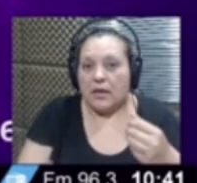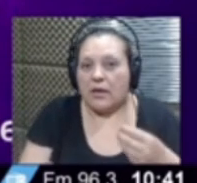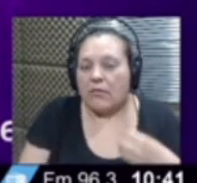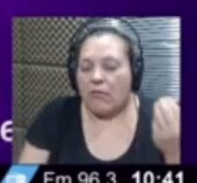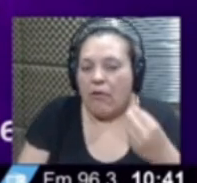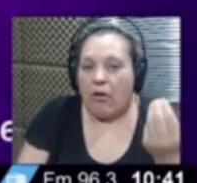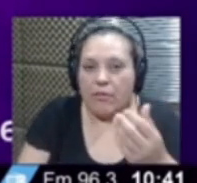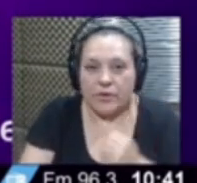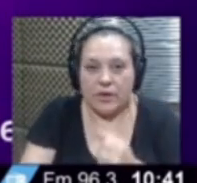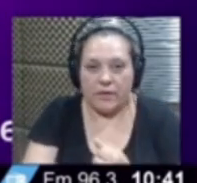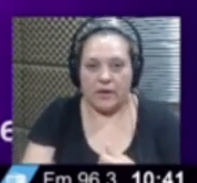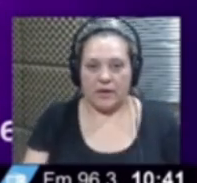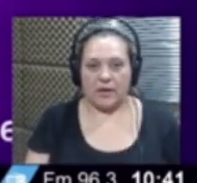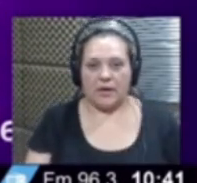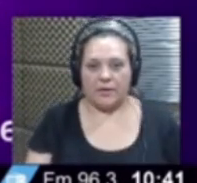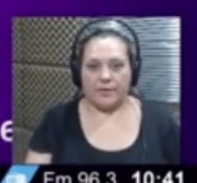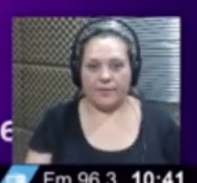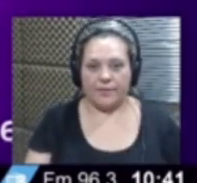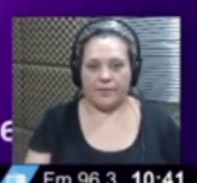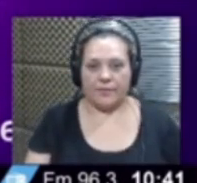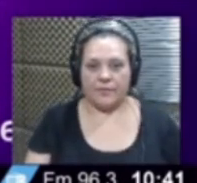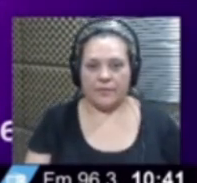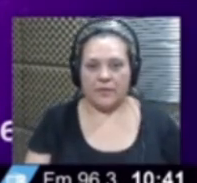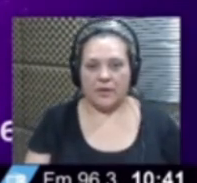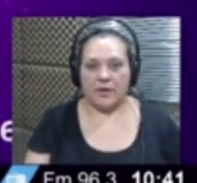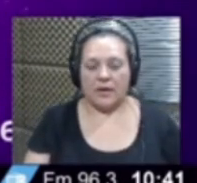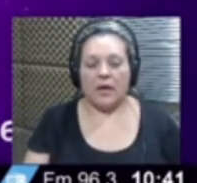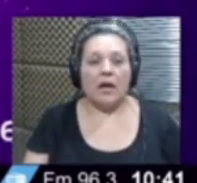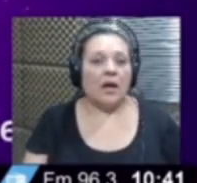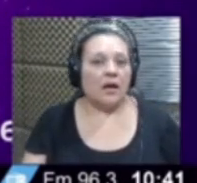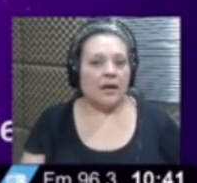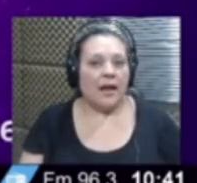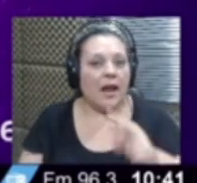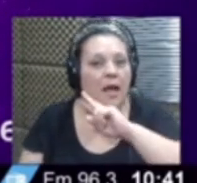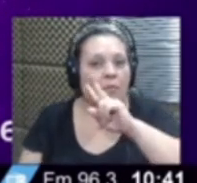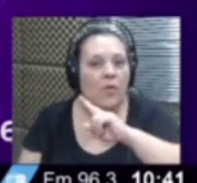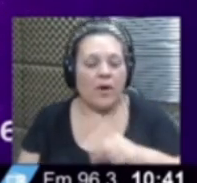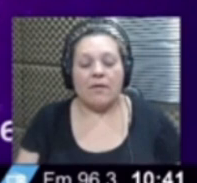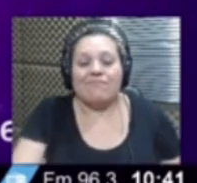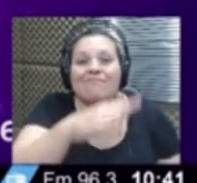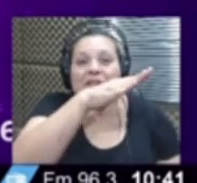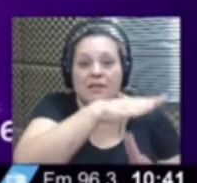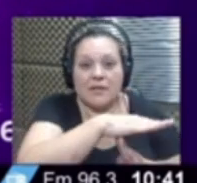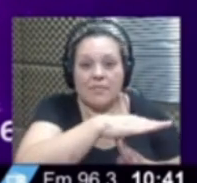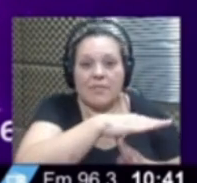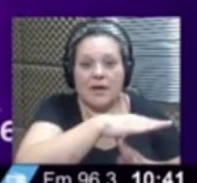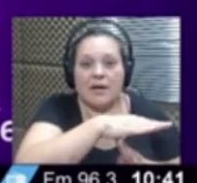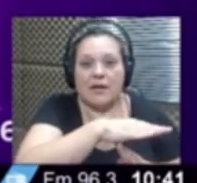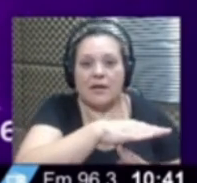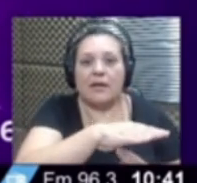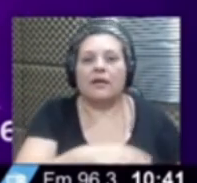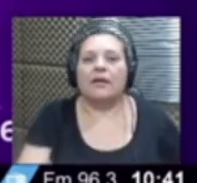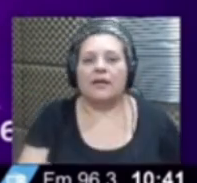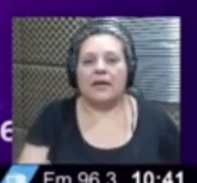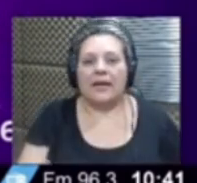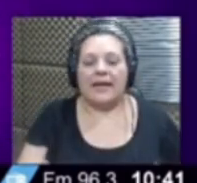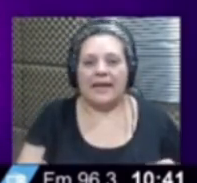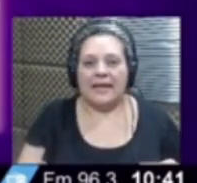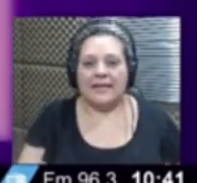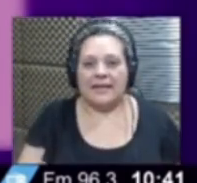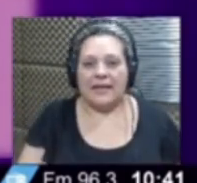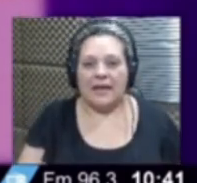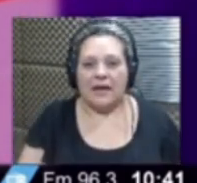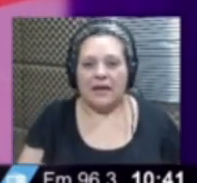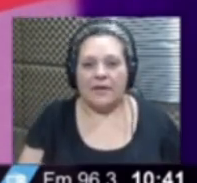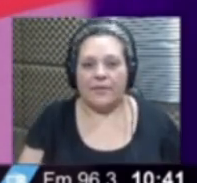Mandela. Ella es panafricanista, claro. Fue panafricanista, una mujer que reivindicó nuestros derechos, al igual